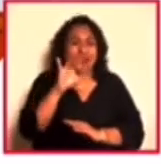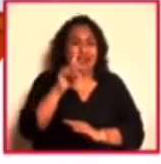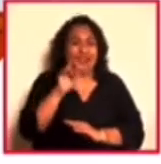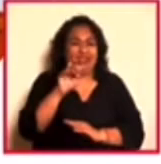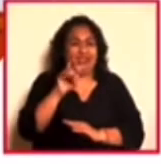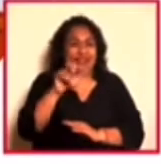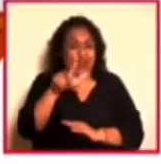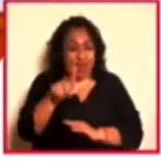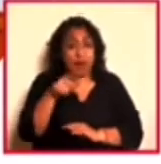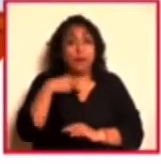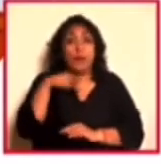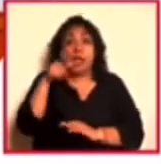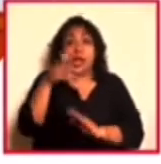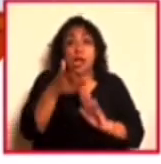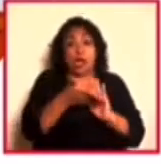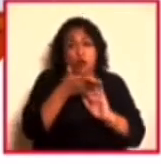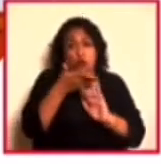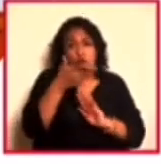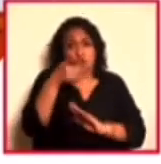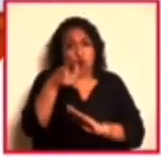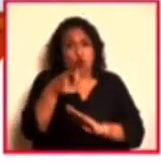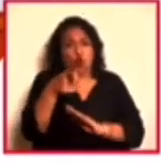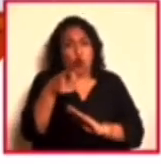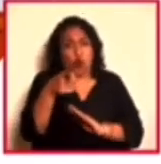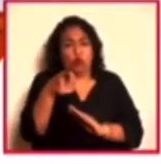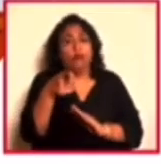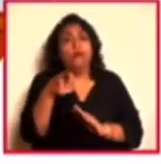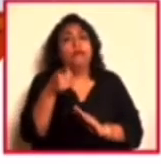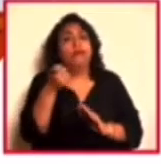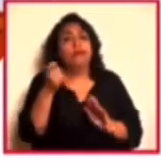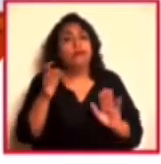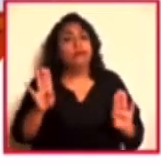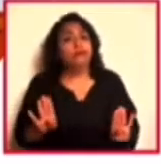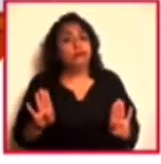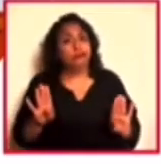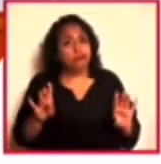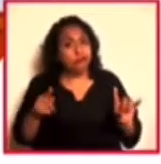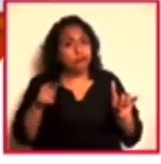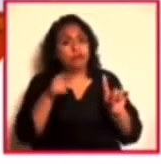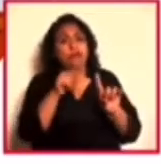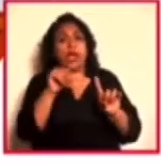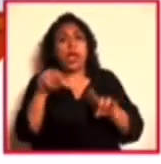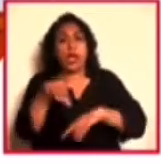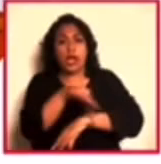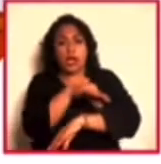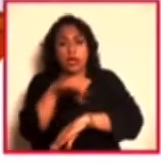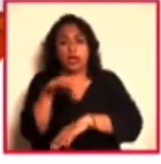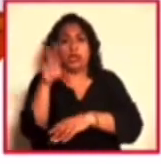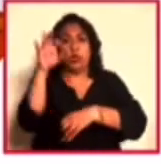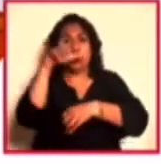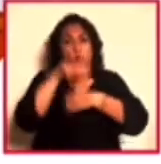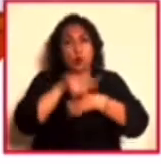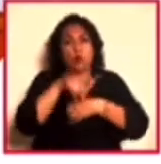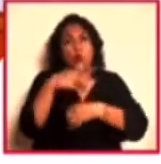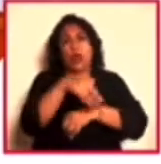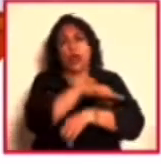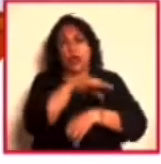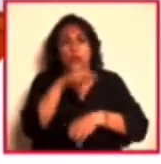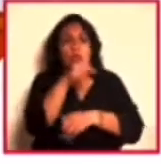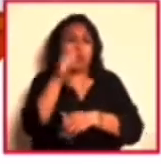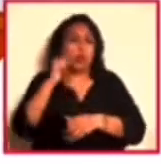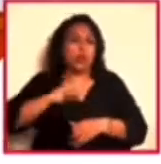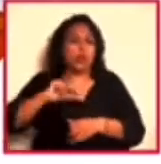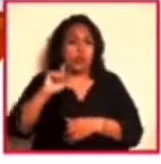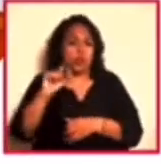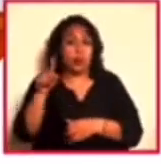Esta obra enigmática es un elemento que es un referente de la arquitectura y la cultura arquitectónica del siglo XX. La Casa